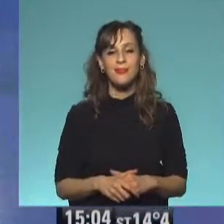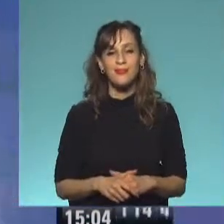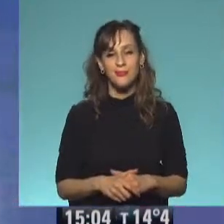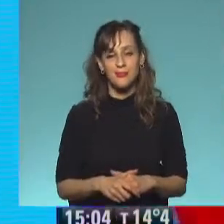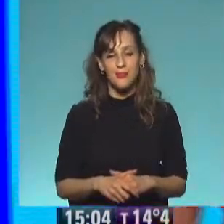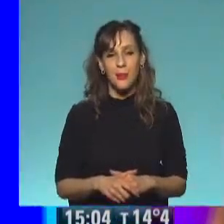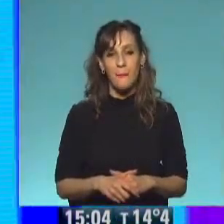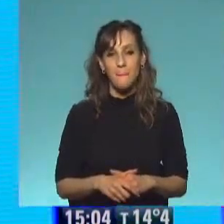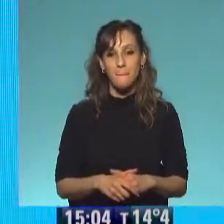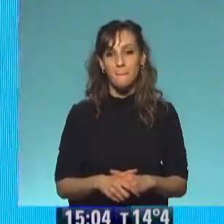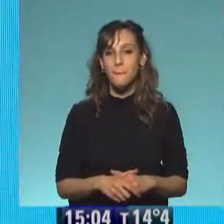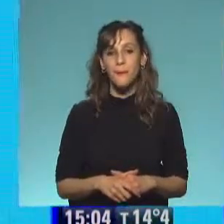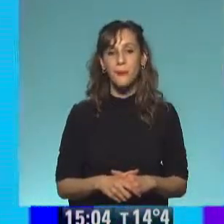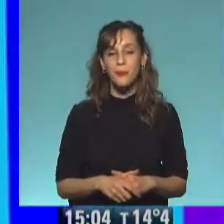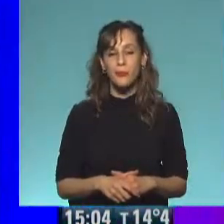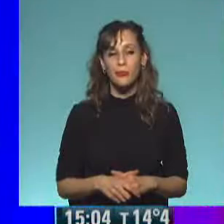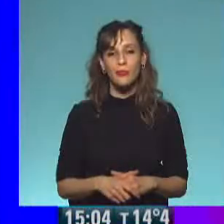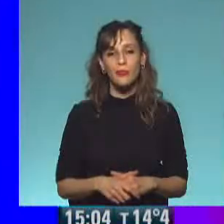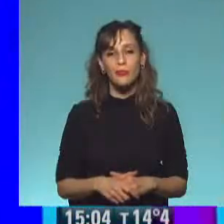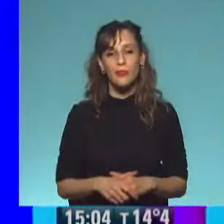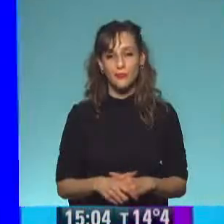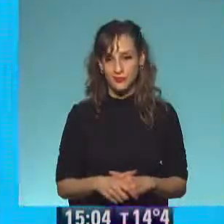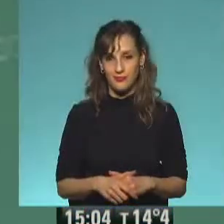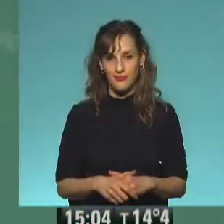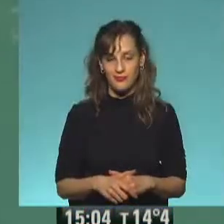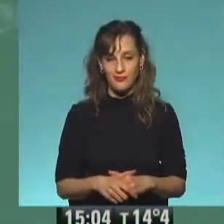le pegó me peino y sigo